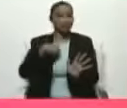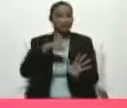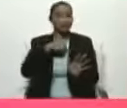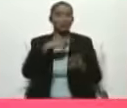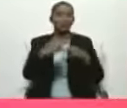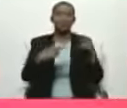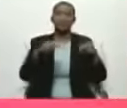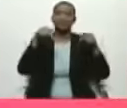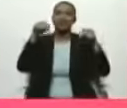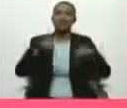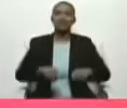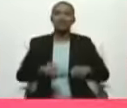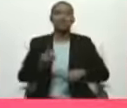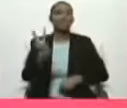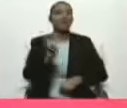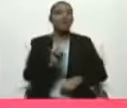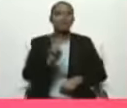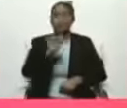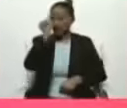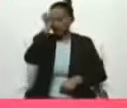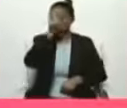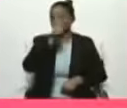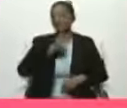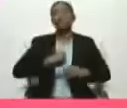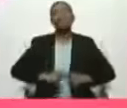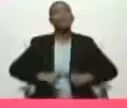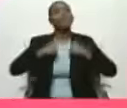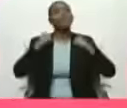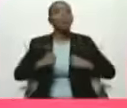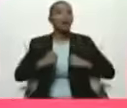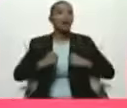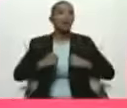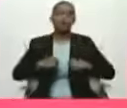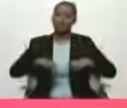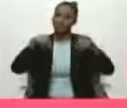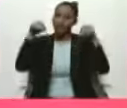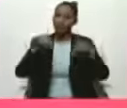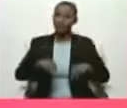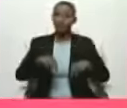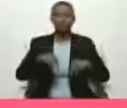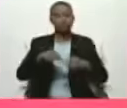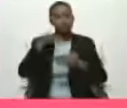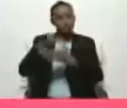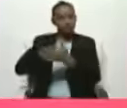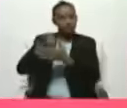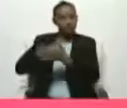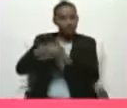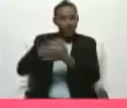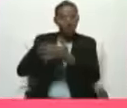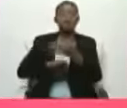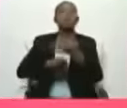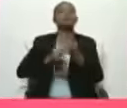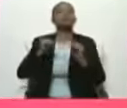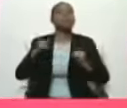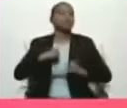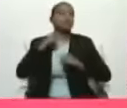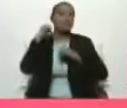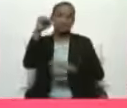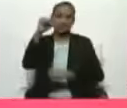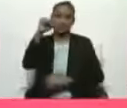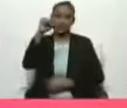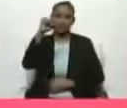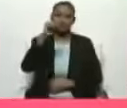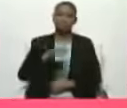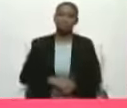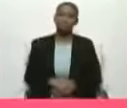Nosotros nos aguantamos, quedamos aquí resistiendo, luchando, pero también venciendo. Hermano